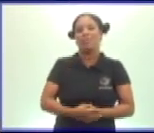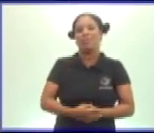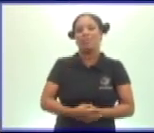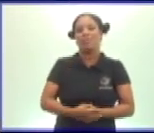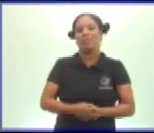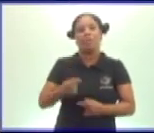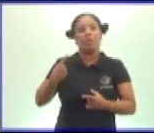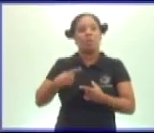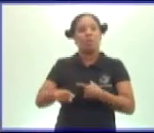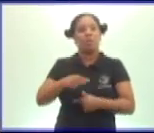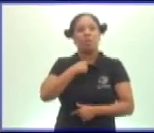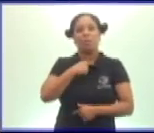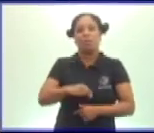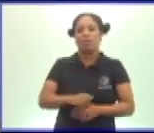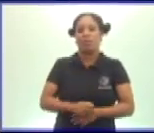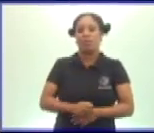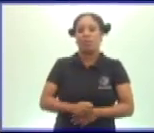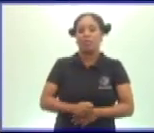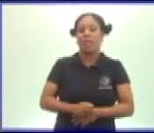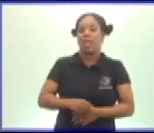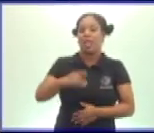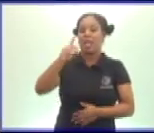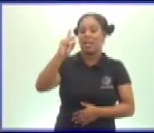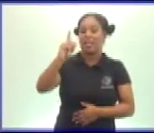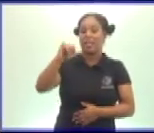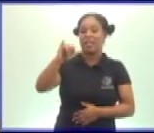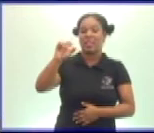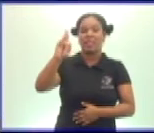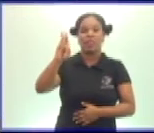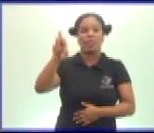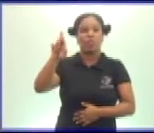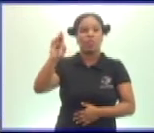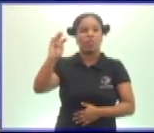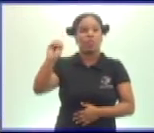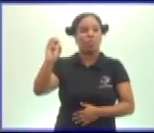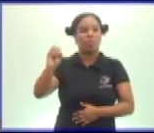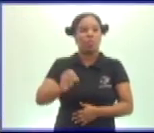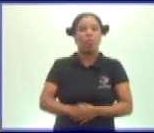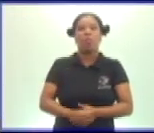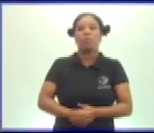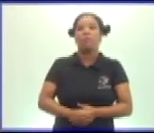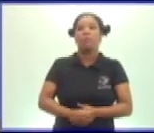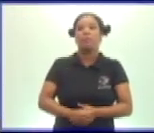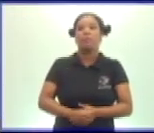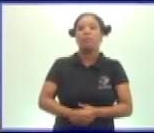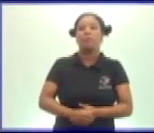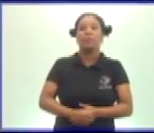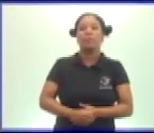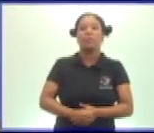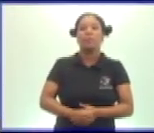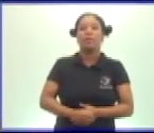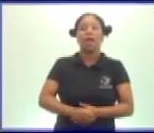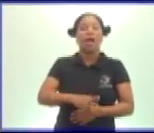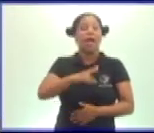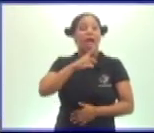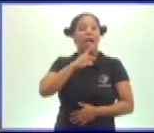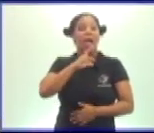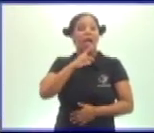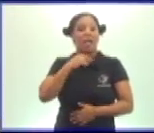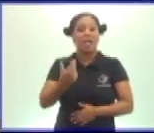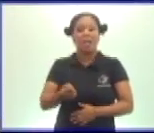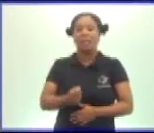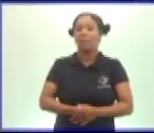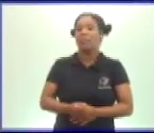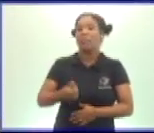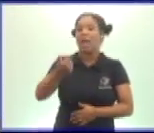Otro ejemplo, el dibromo. El dibromo es una sustancia apolar y por tanto tiene la